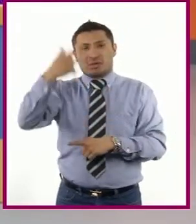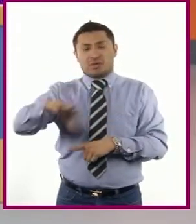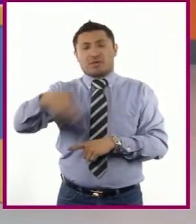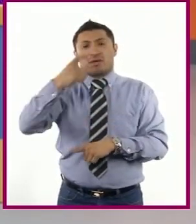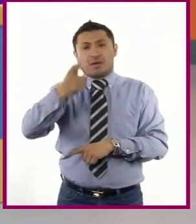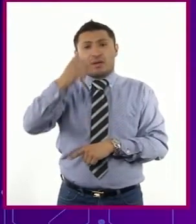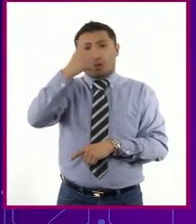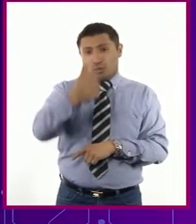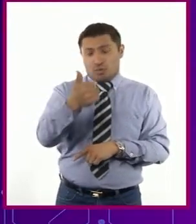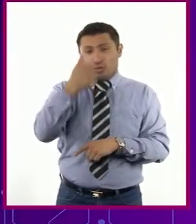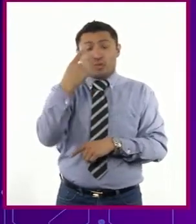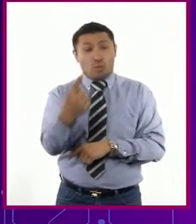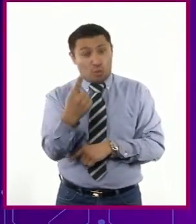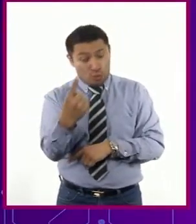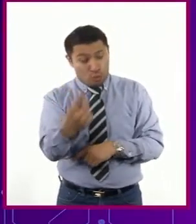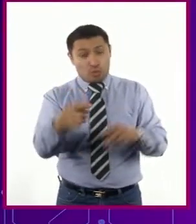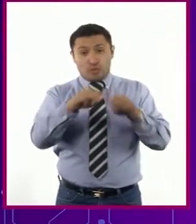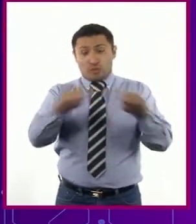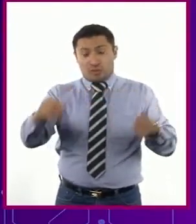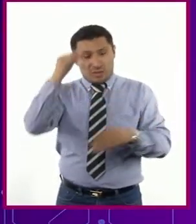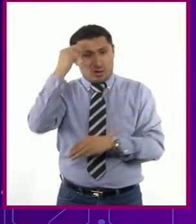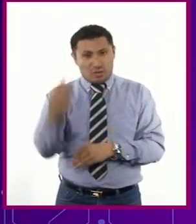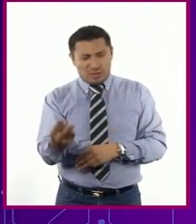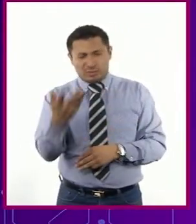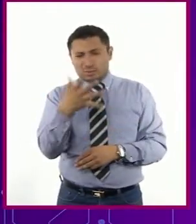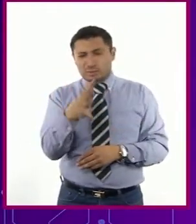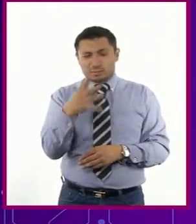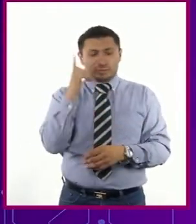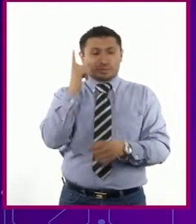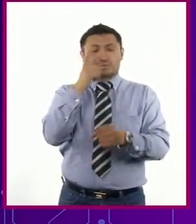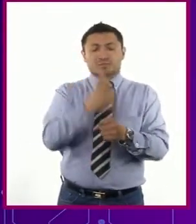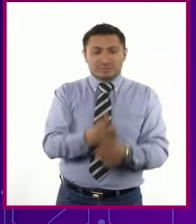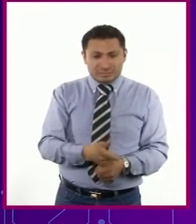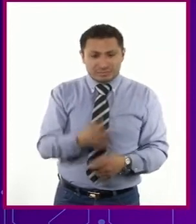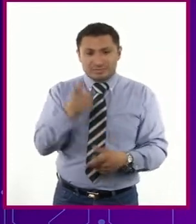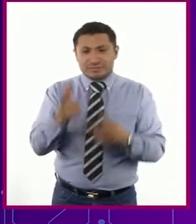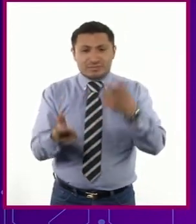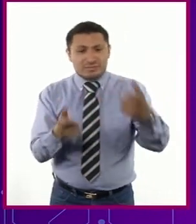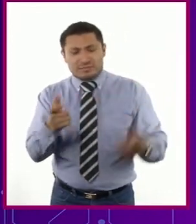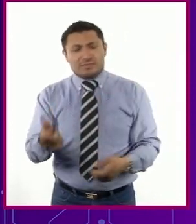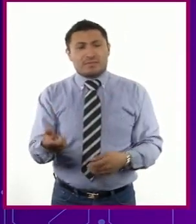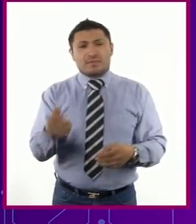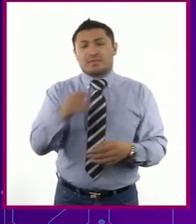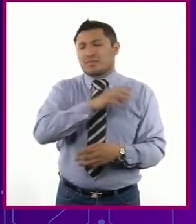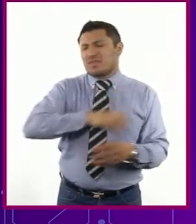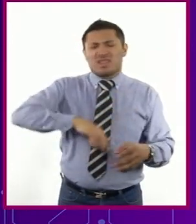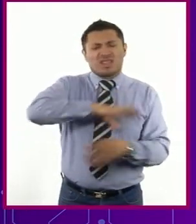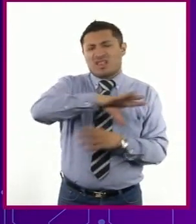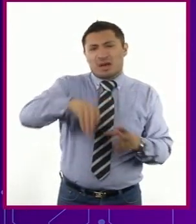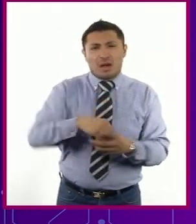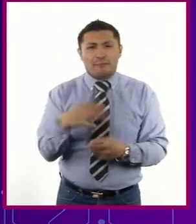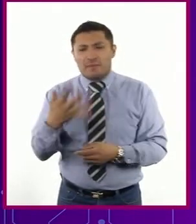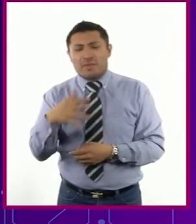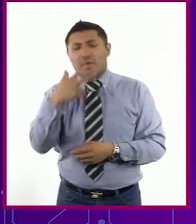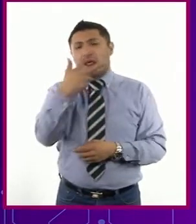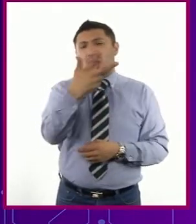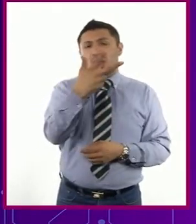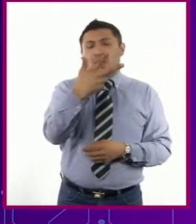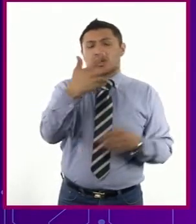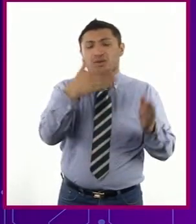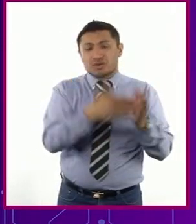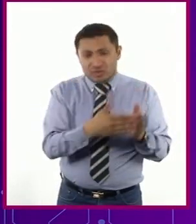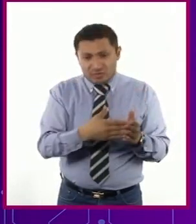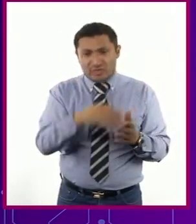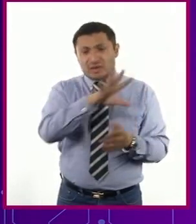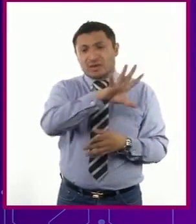metro cuadrado. Calculando el producto, obtenemos que el costo de alfombrar la zona de juegos es de